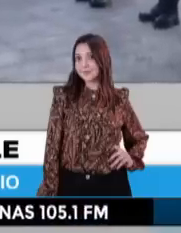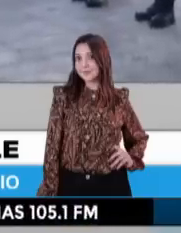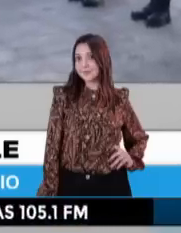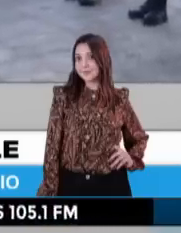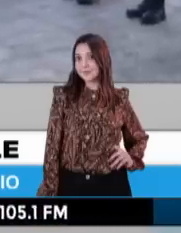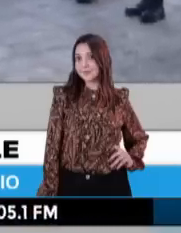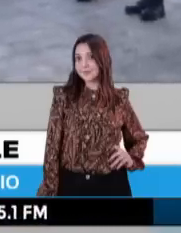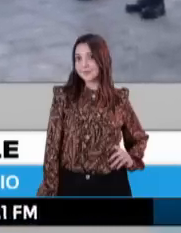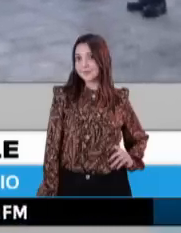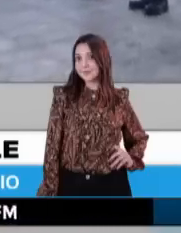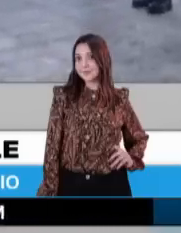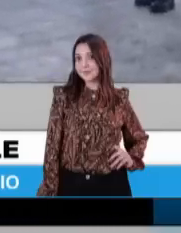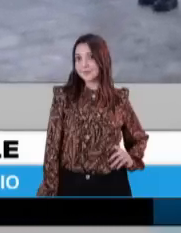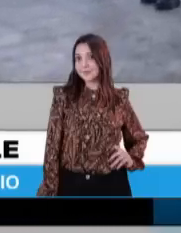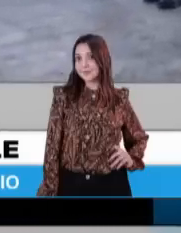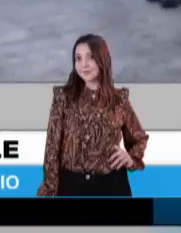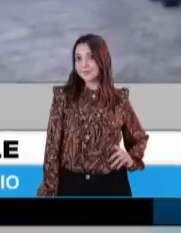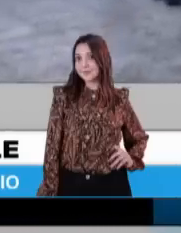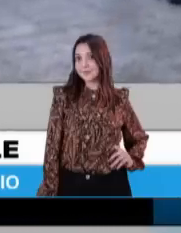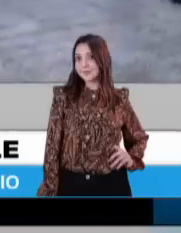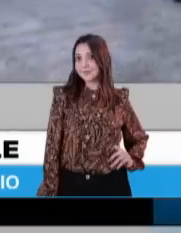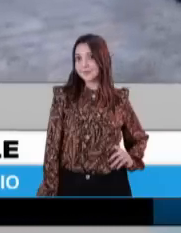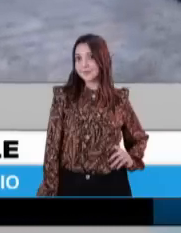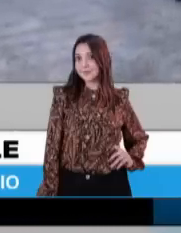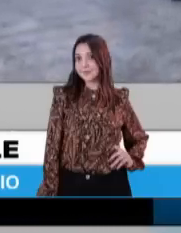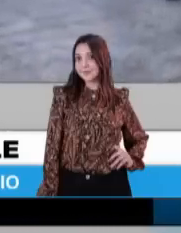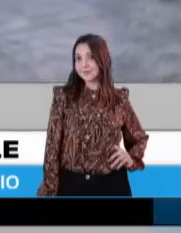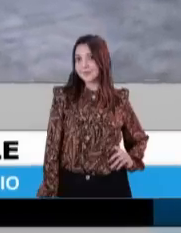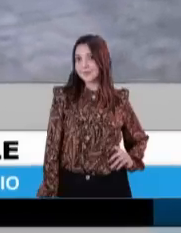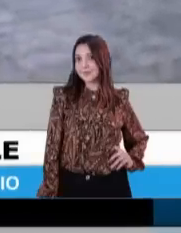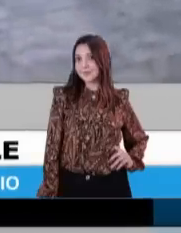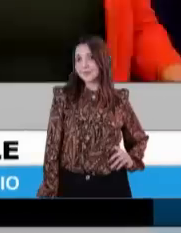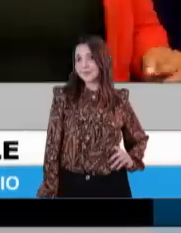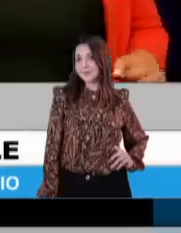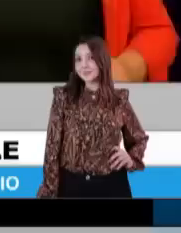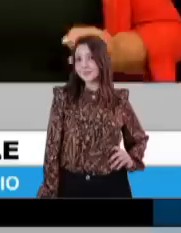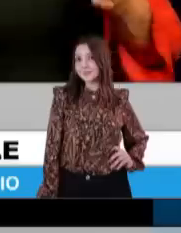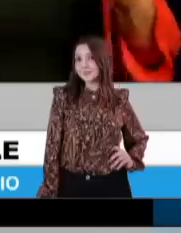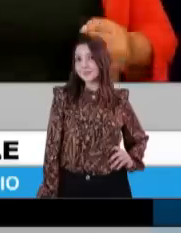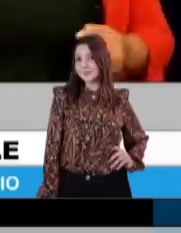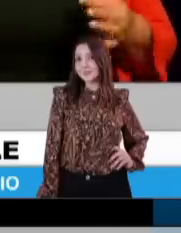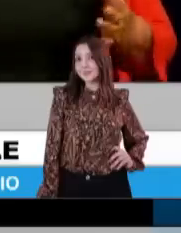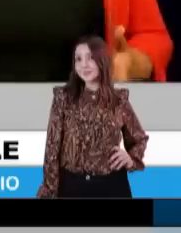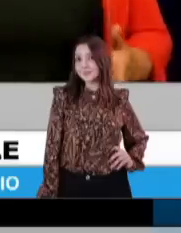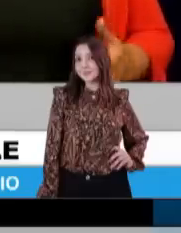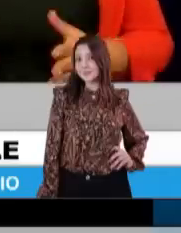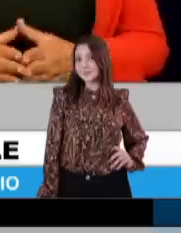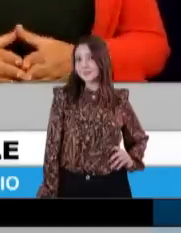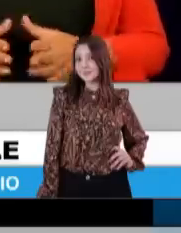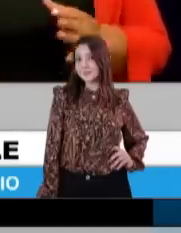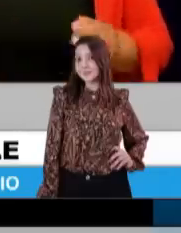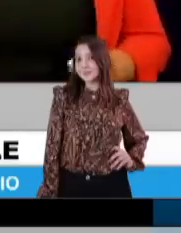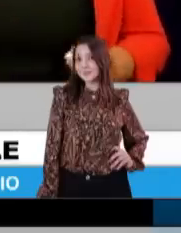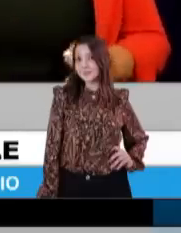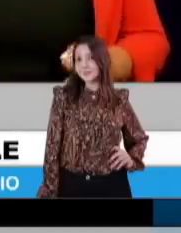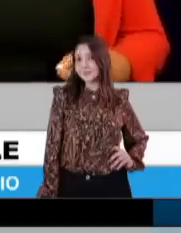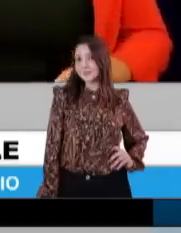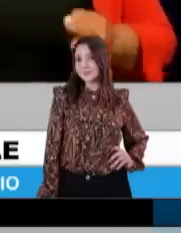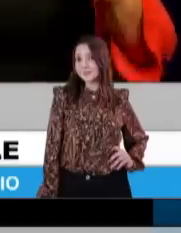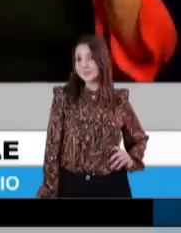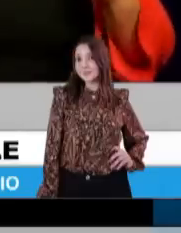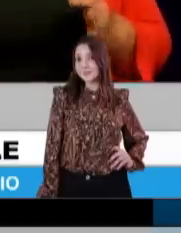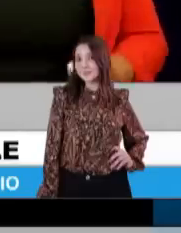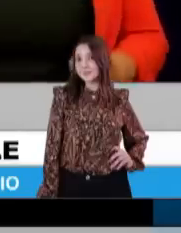La pregunta que uno se hace es si los militares a cargo del EMCO se dieron cuenta que les habían robado